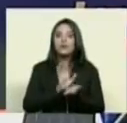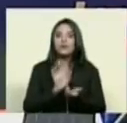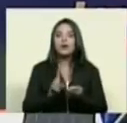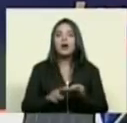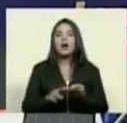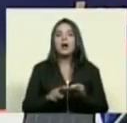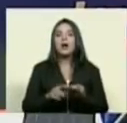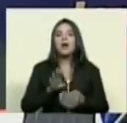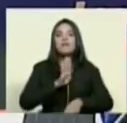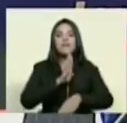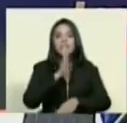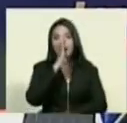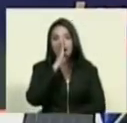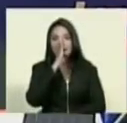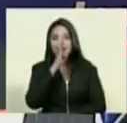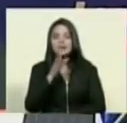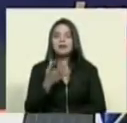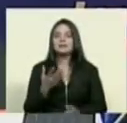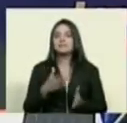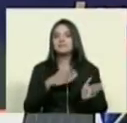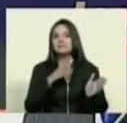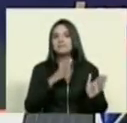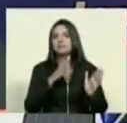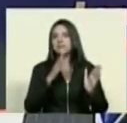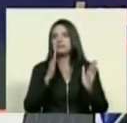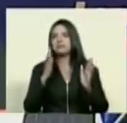Barinas, Barinitas,